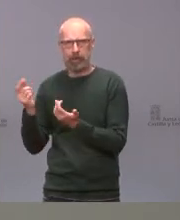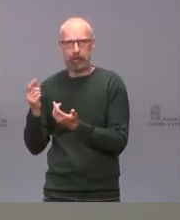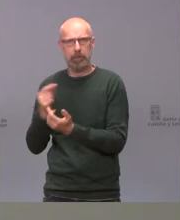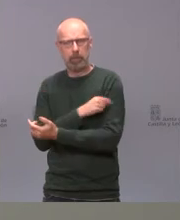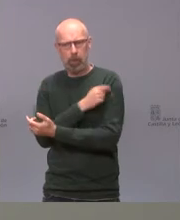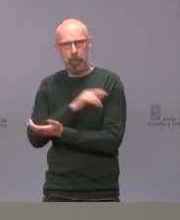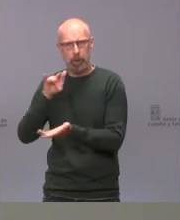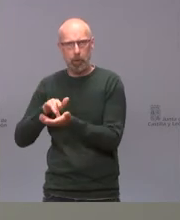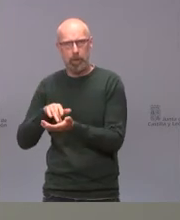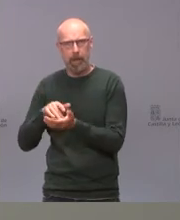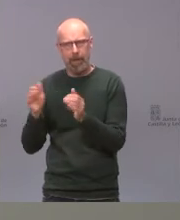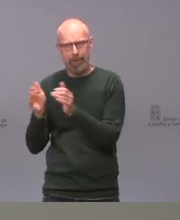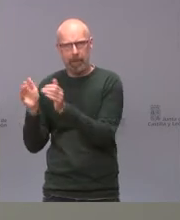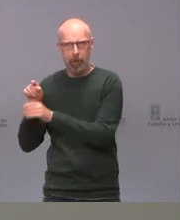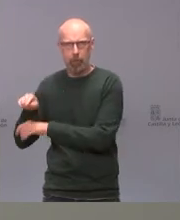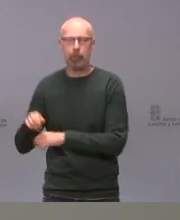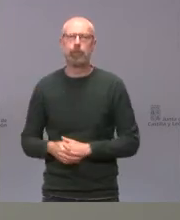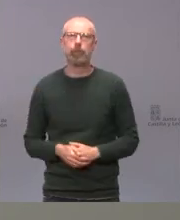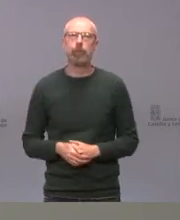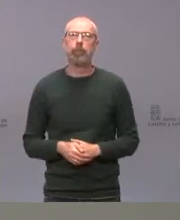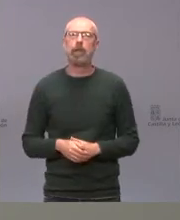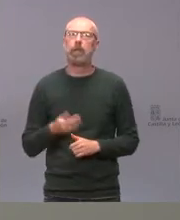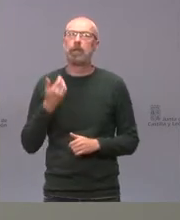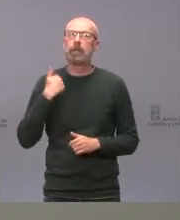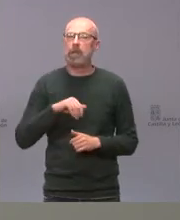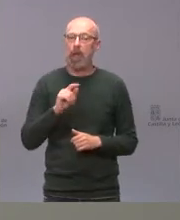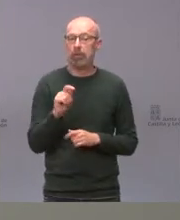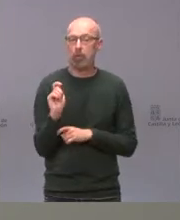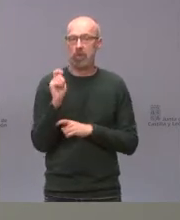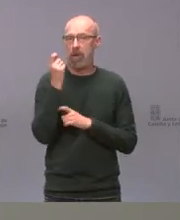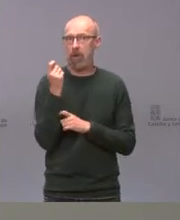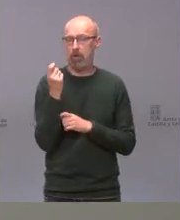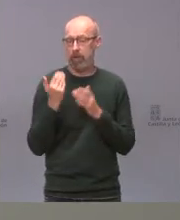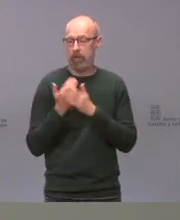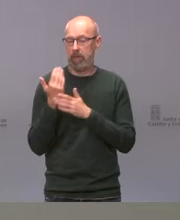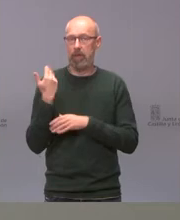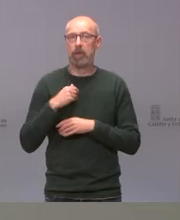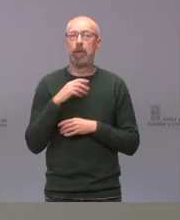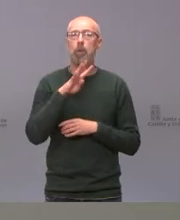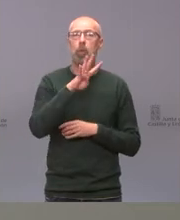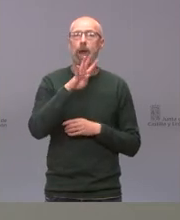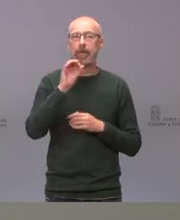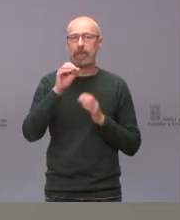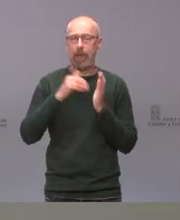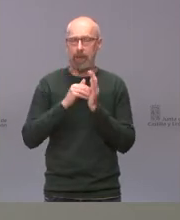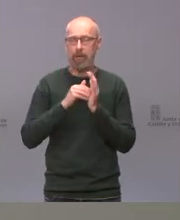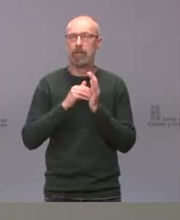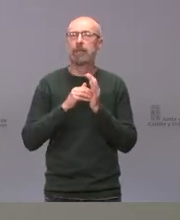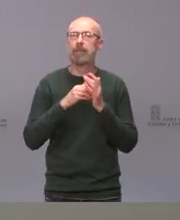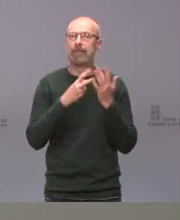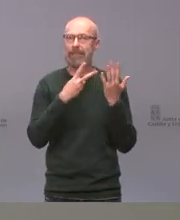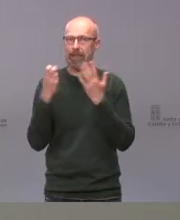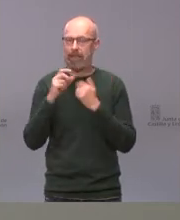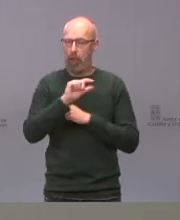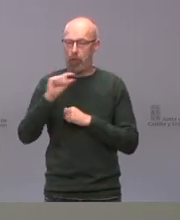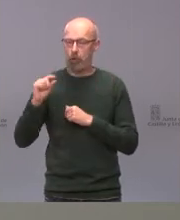masiva. Hemos llegado a tener un récord en estos días últimos de 40.700 vacunas, dosis, perdón, en